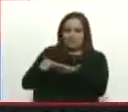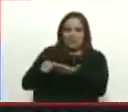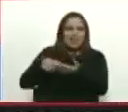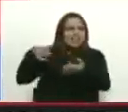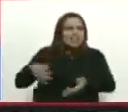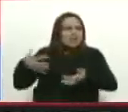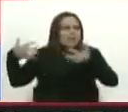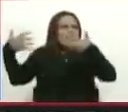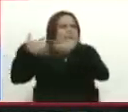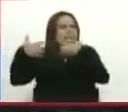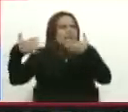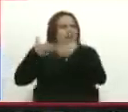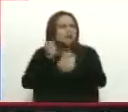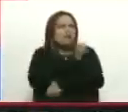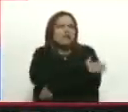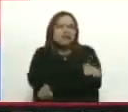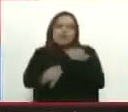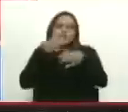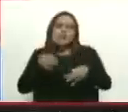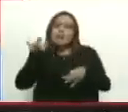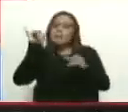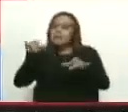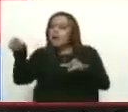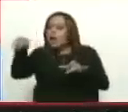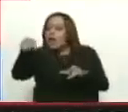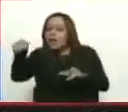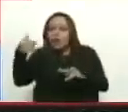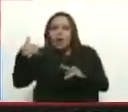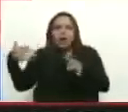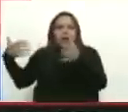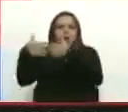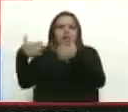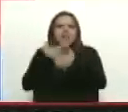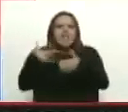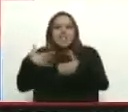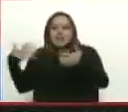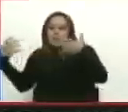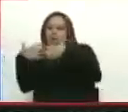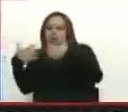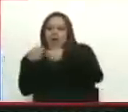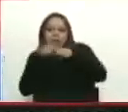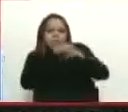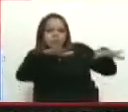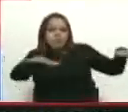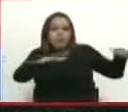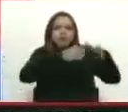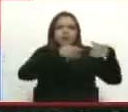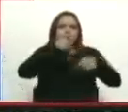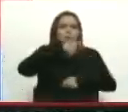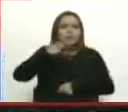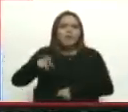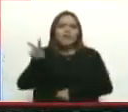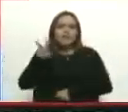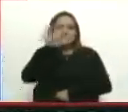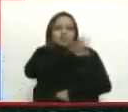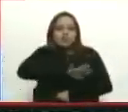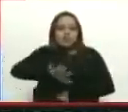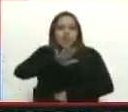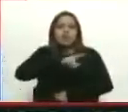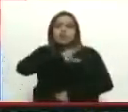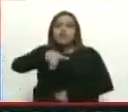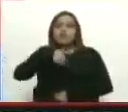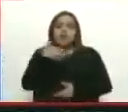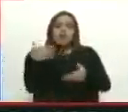a muerte entre ellos. Y ellos quieren llevar esa pelea a muerte entre ellos a todo el pueblo de Venezuela. Nosotros desde